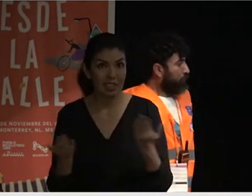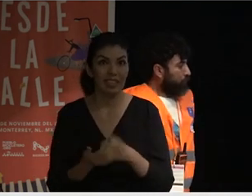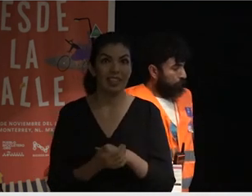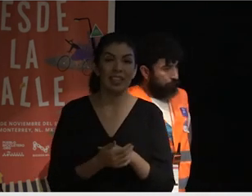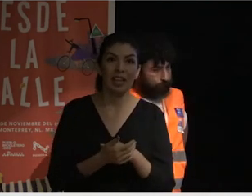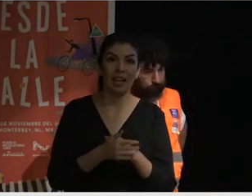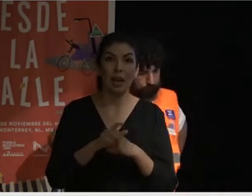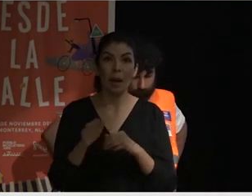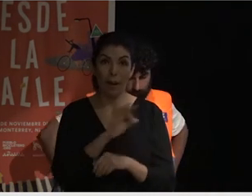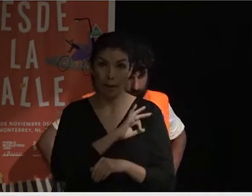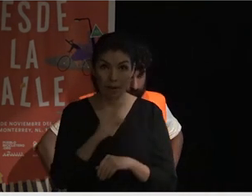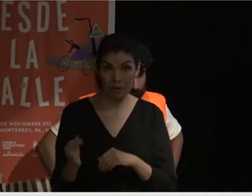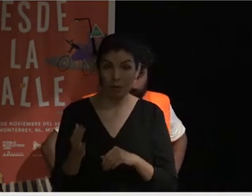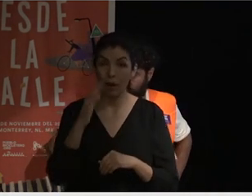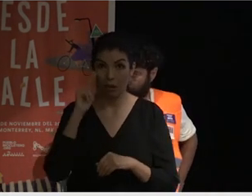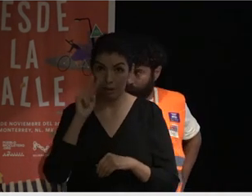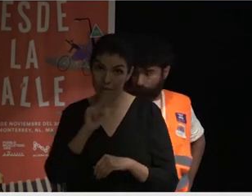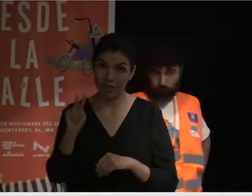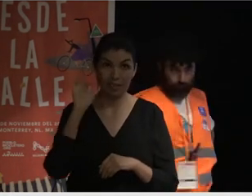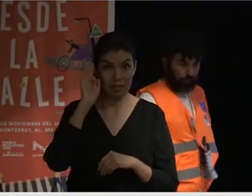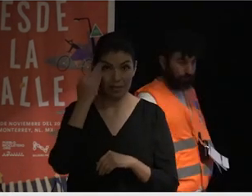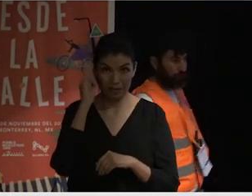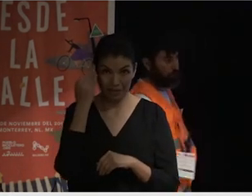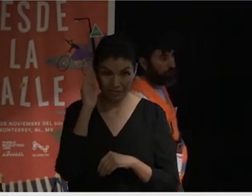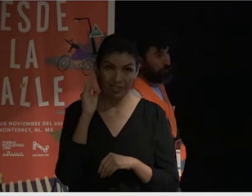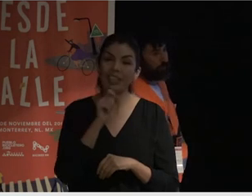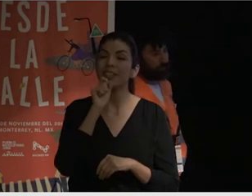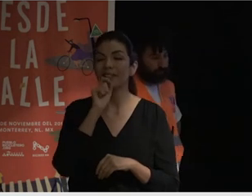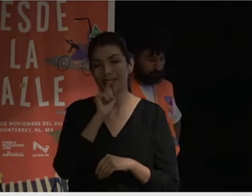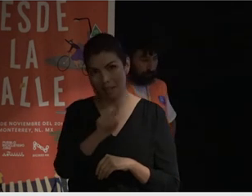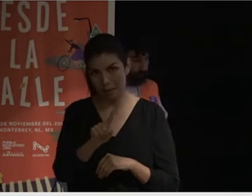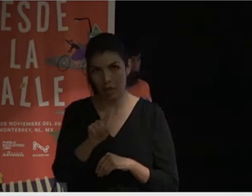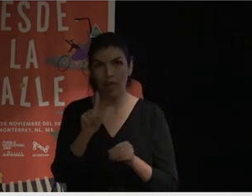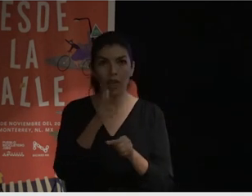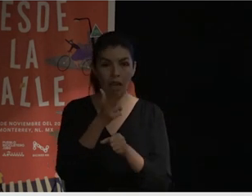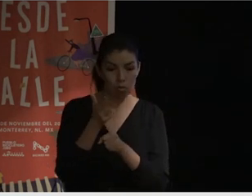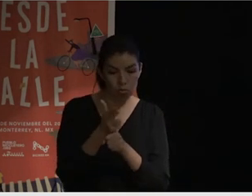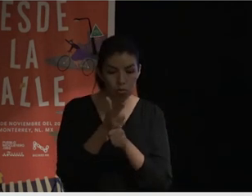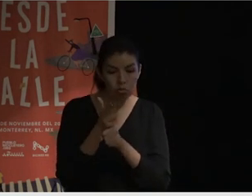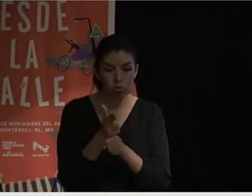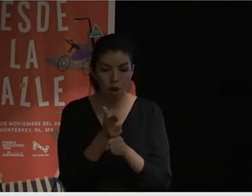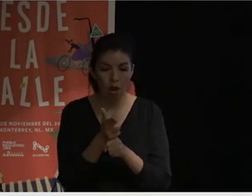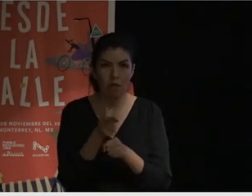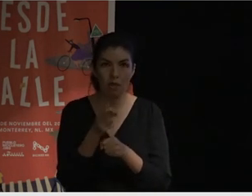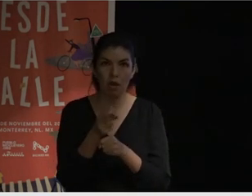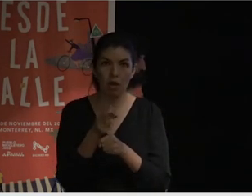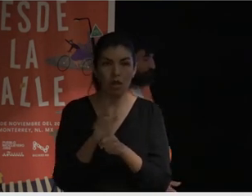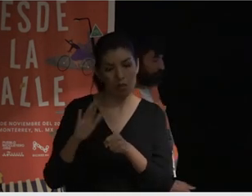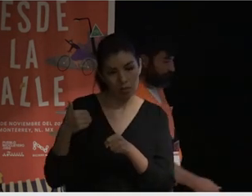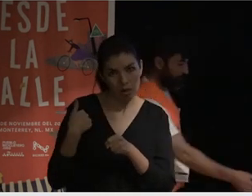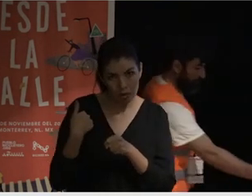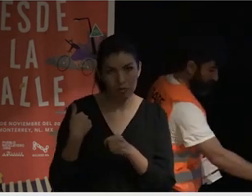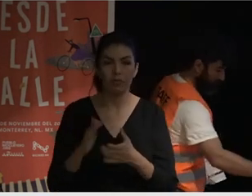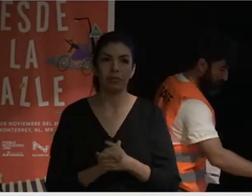en transmisión en vivo, y que además va a quedar grabada para que sea consultable este diálogo en YouTube. Recuerden compartir en las